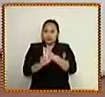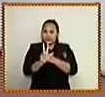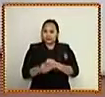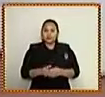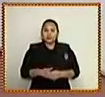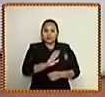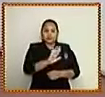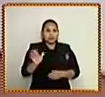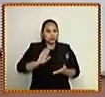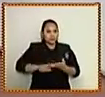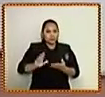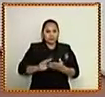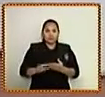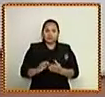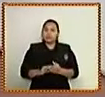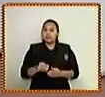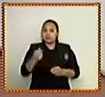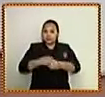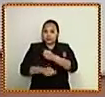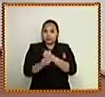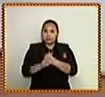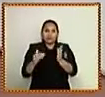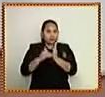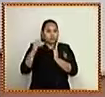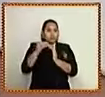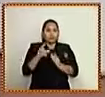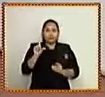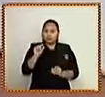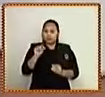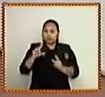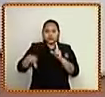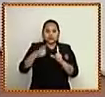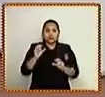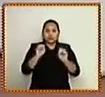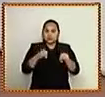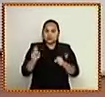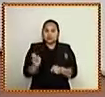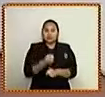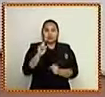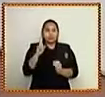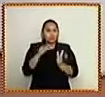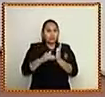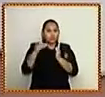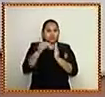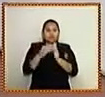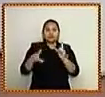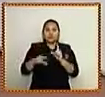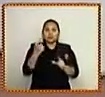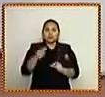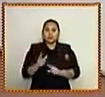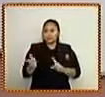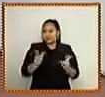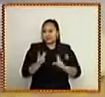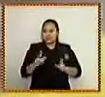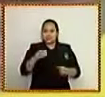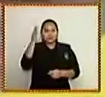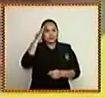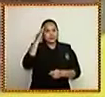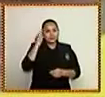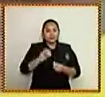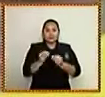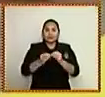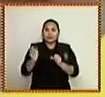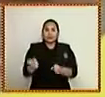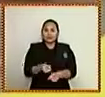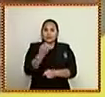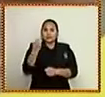tú adquiriste Pega 3 millonaria por 20 lempiras, podría llevarte a casa 1.000.000 de lempiras. Preparados, recibimos el primer número.